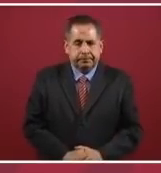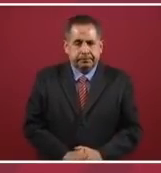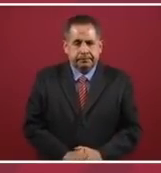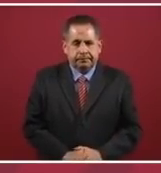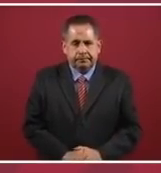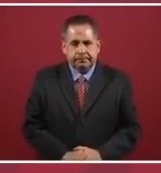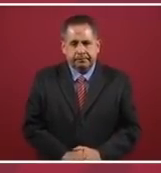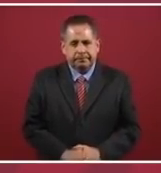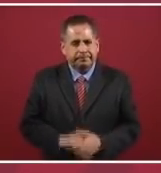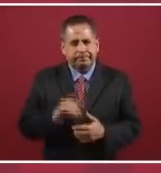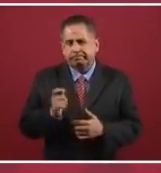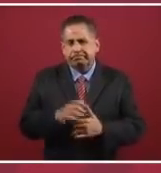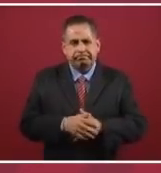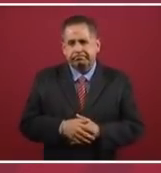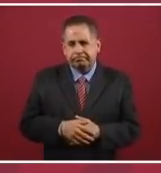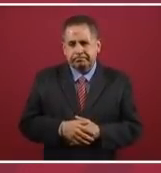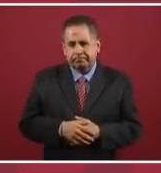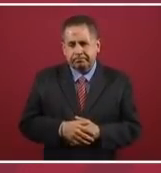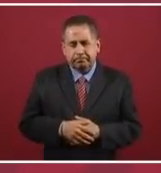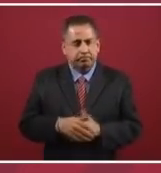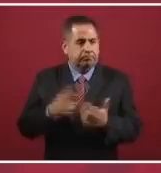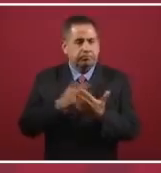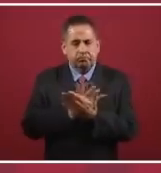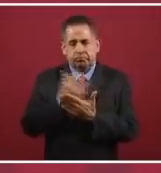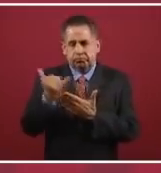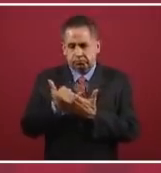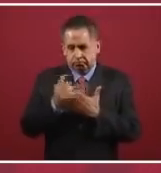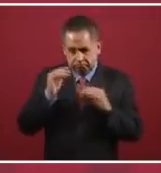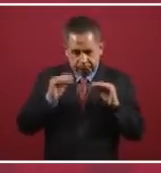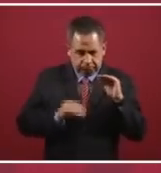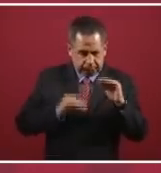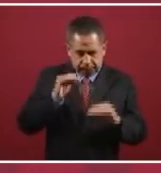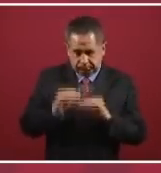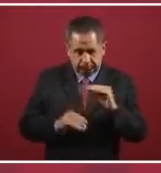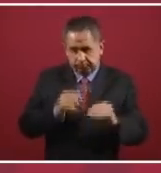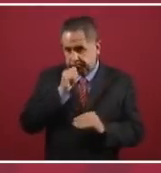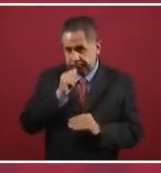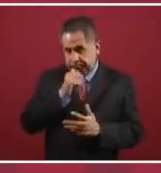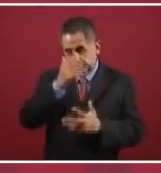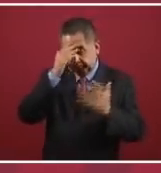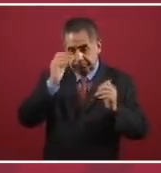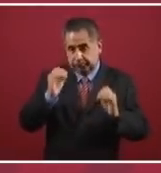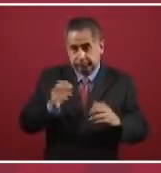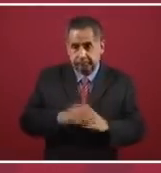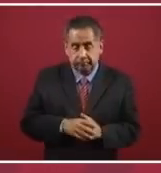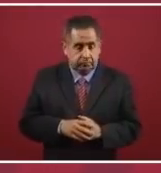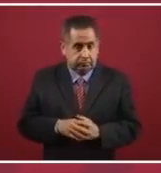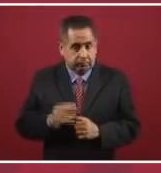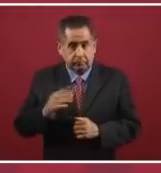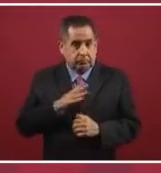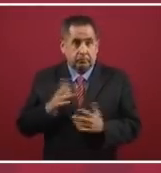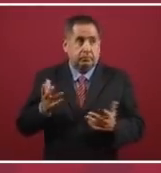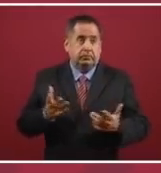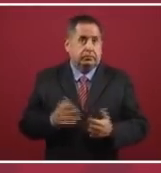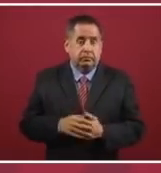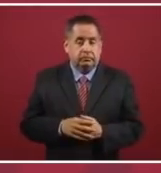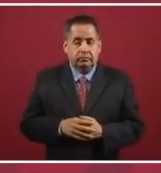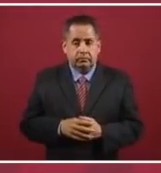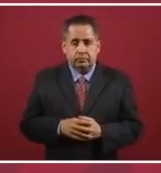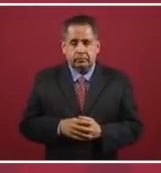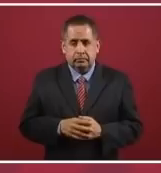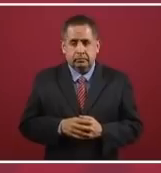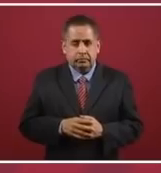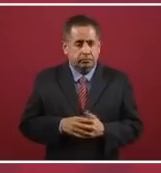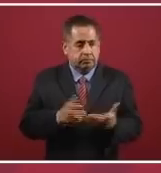se está trabajando en los proyectos, no se lleva a cabo nada en el